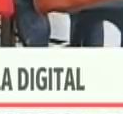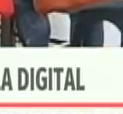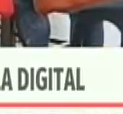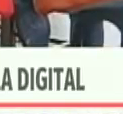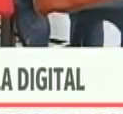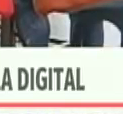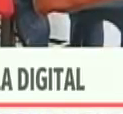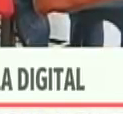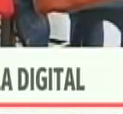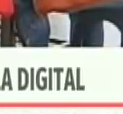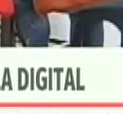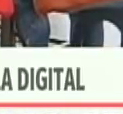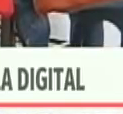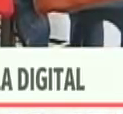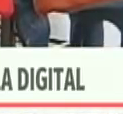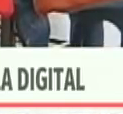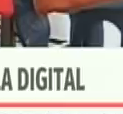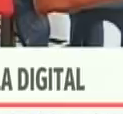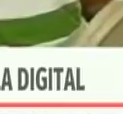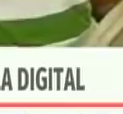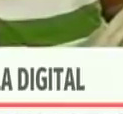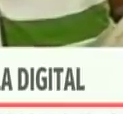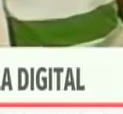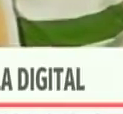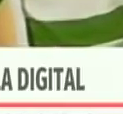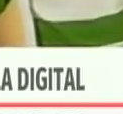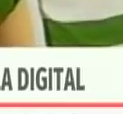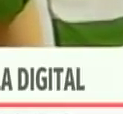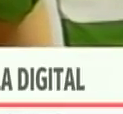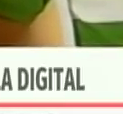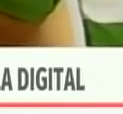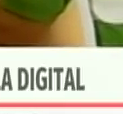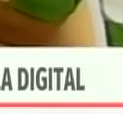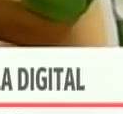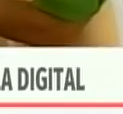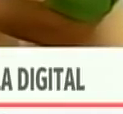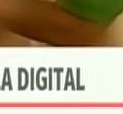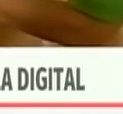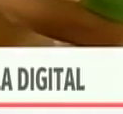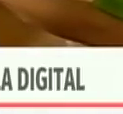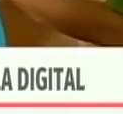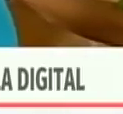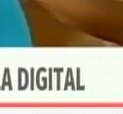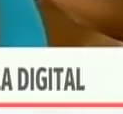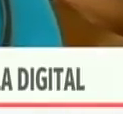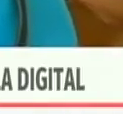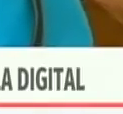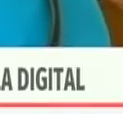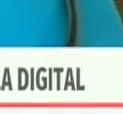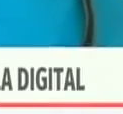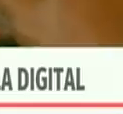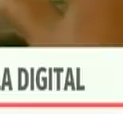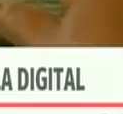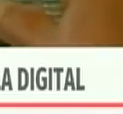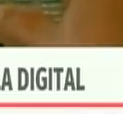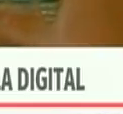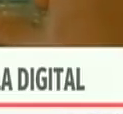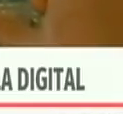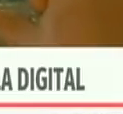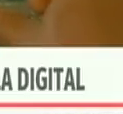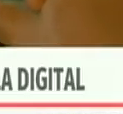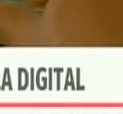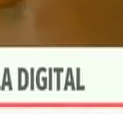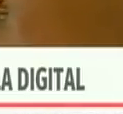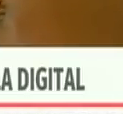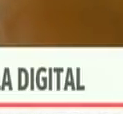o depende de una oficina bancaria. Le traemos la oficina bancaria, le traemos las herramientas para que ellos mismos construyan su banco. En este